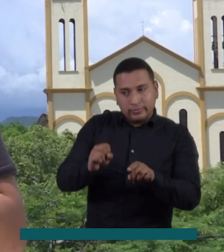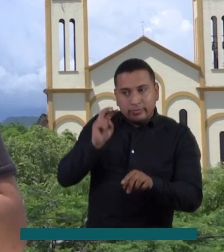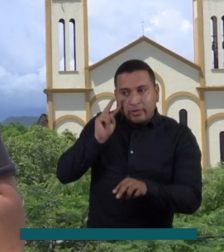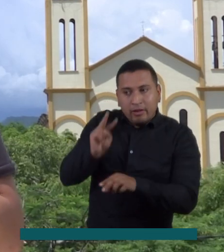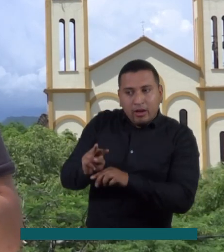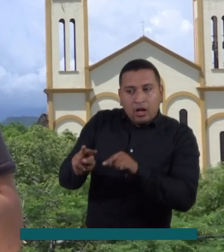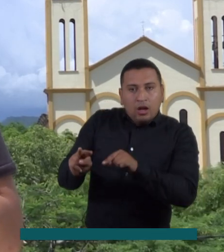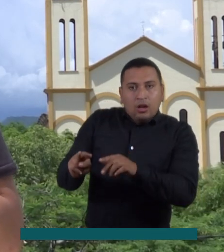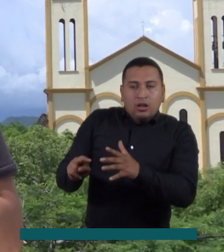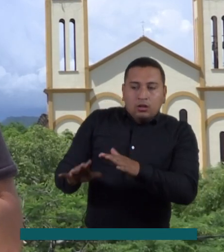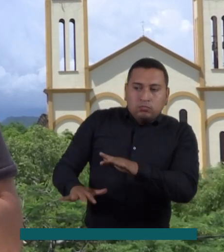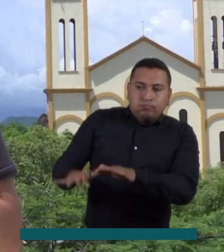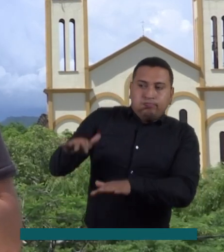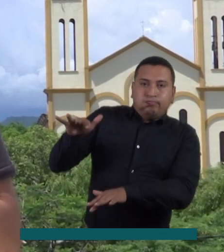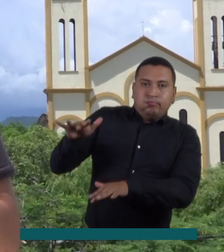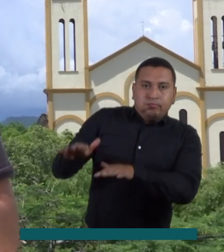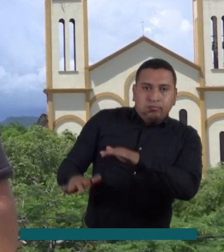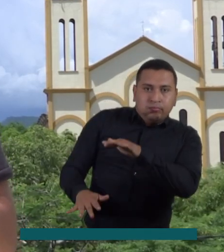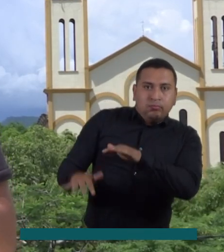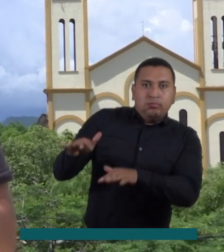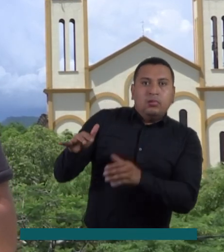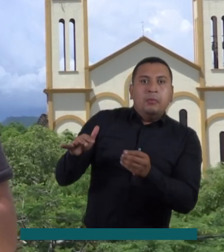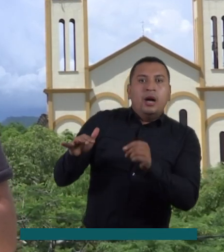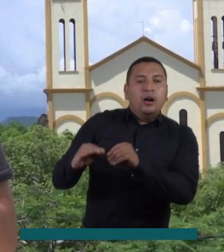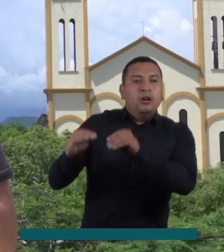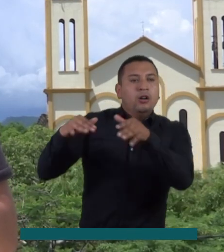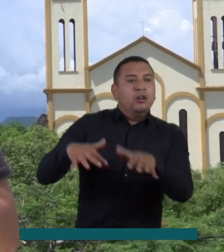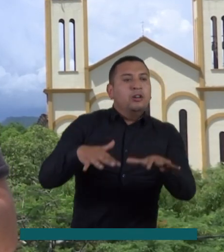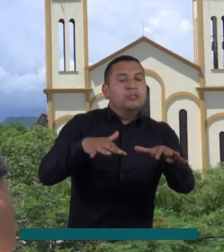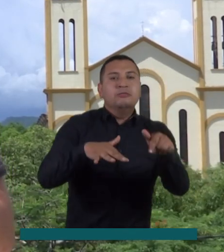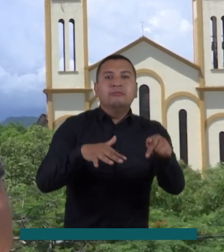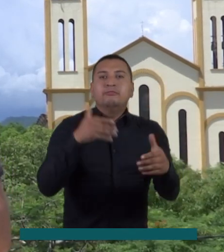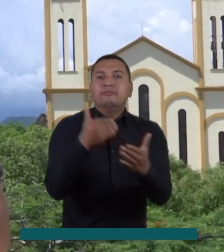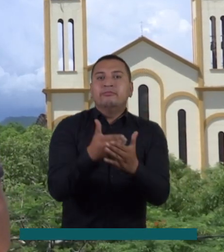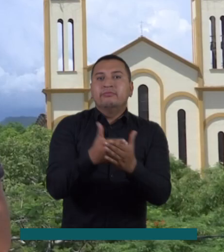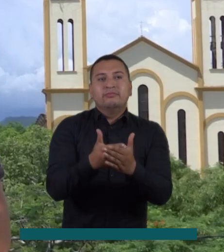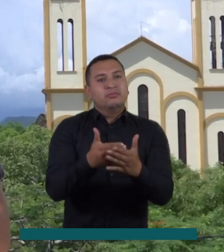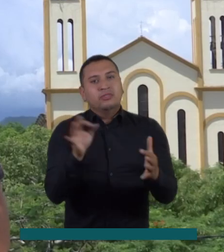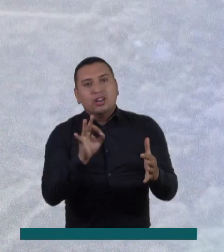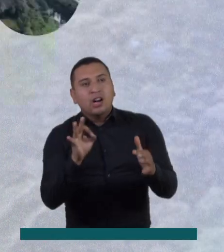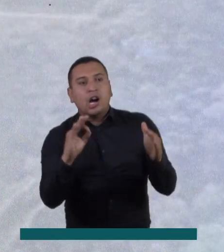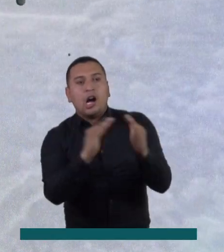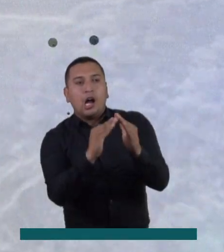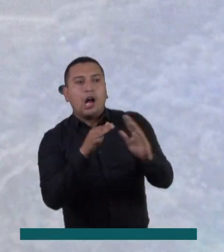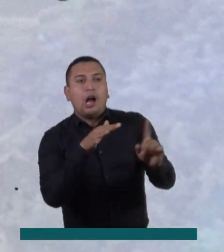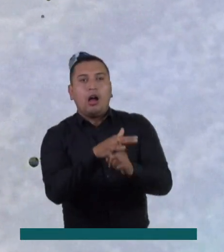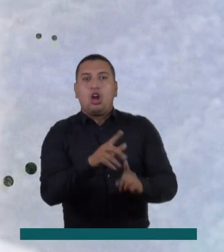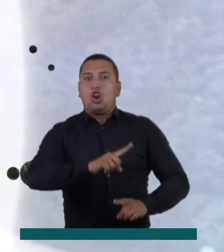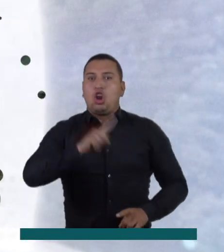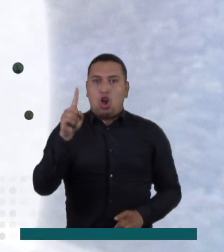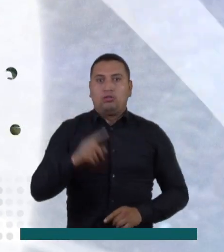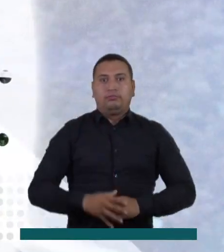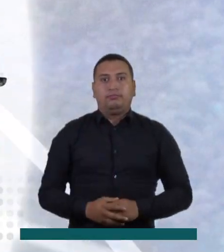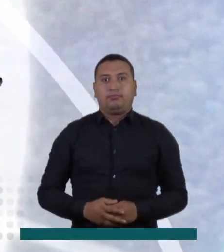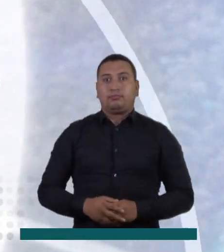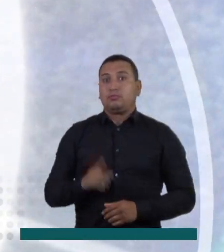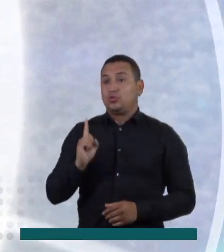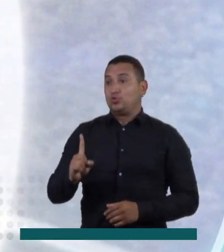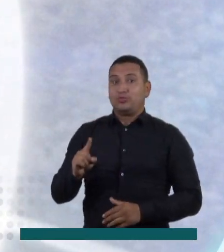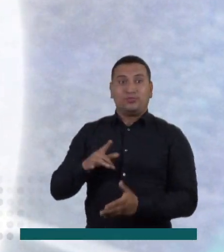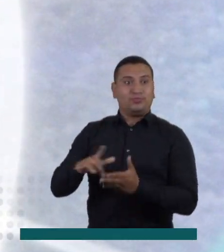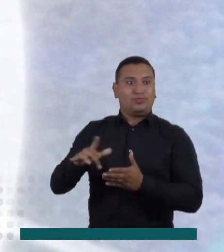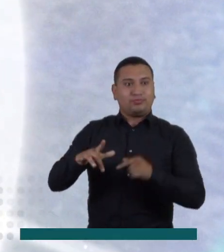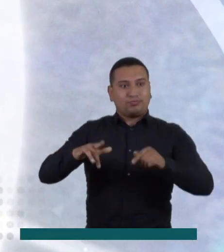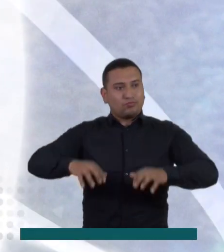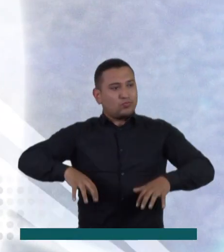cualquier tipo de inconvenientes como inundaciones o afectaciones en sus viviendas. En atención a la alerta por lluvias y la